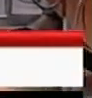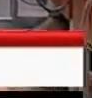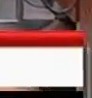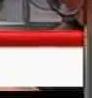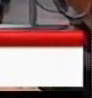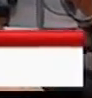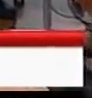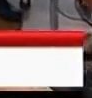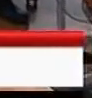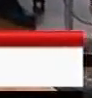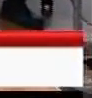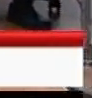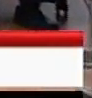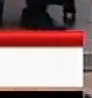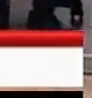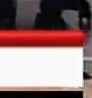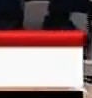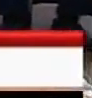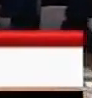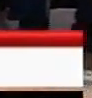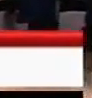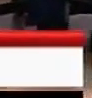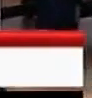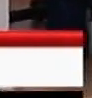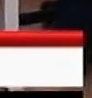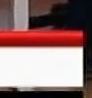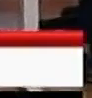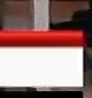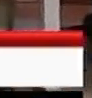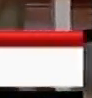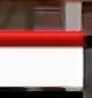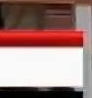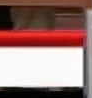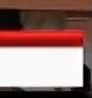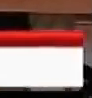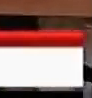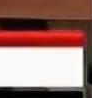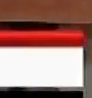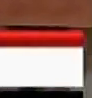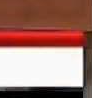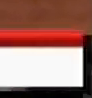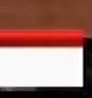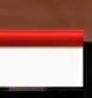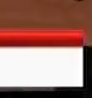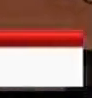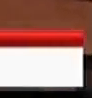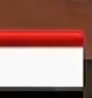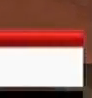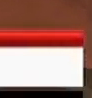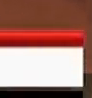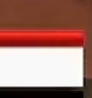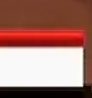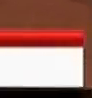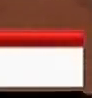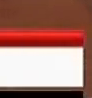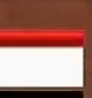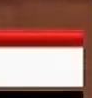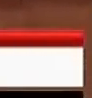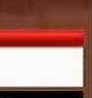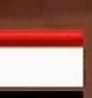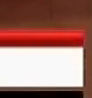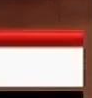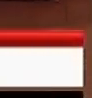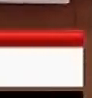lamentablemente se acostumbra mucho compararnos con nuestros amigos del sur chile